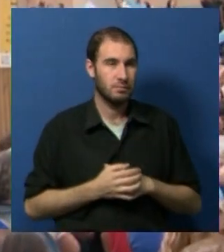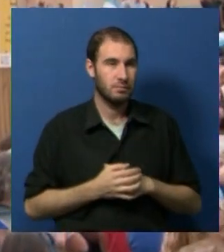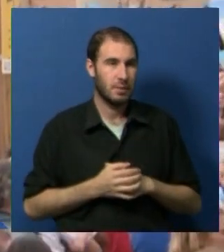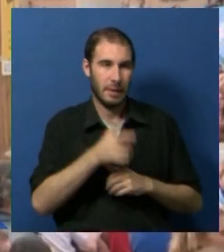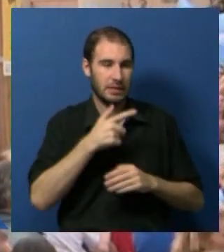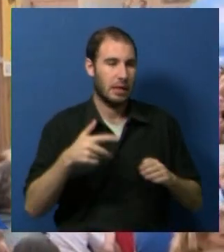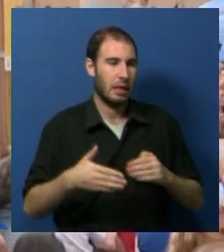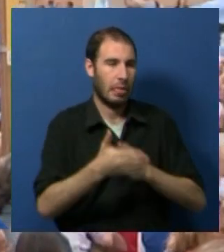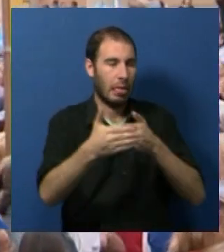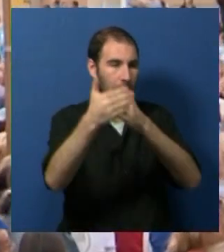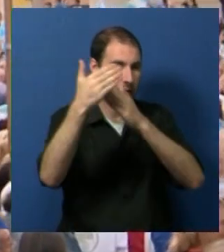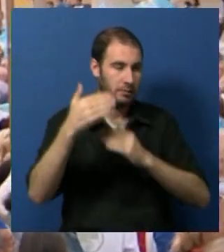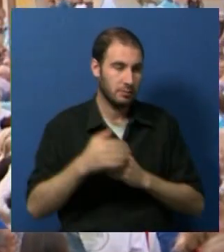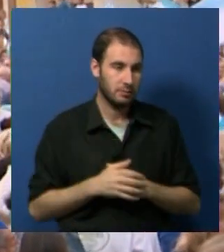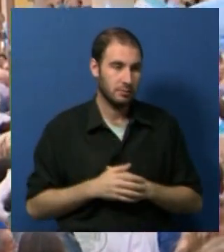obstaculiza